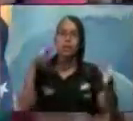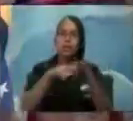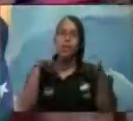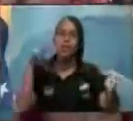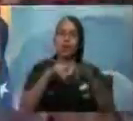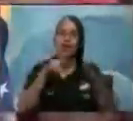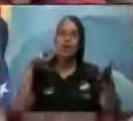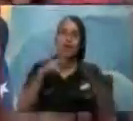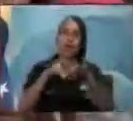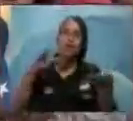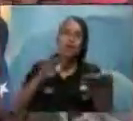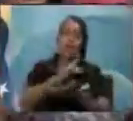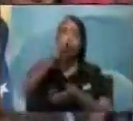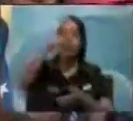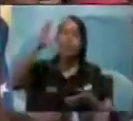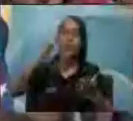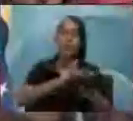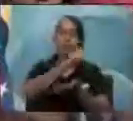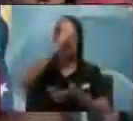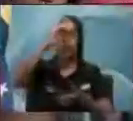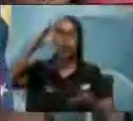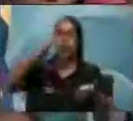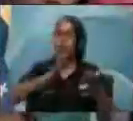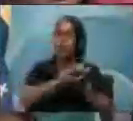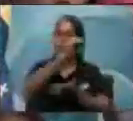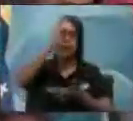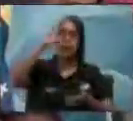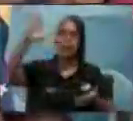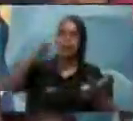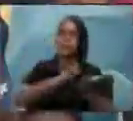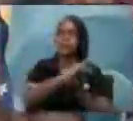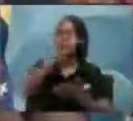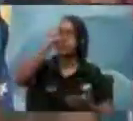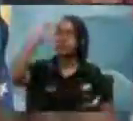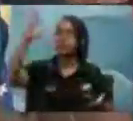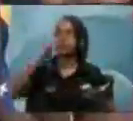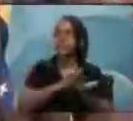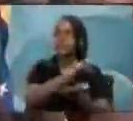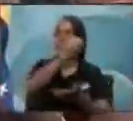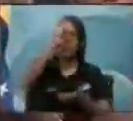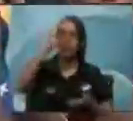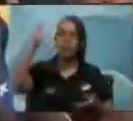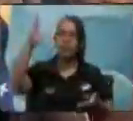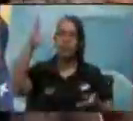Gloria a Dios, gloria a Dios. ¡Túmbale, Maelón!